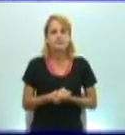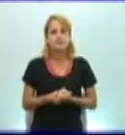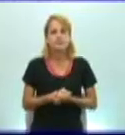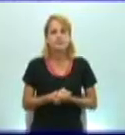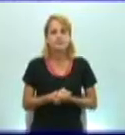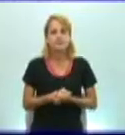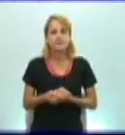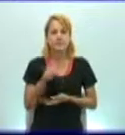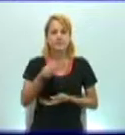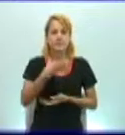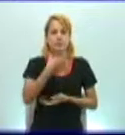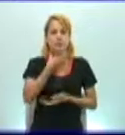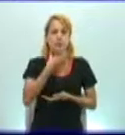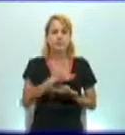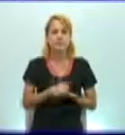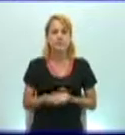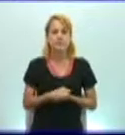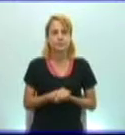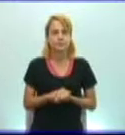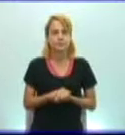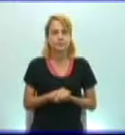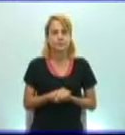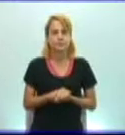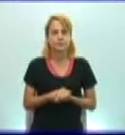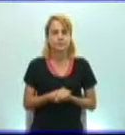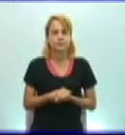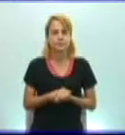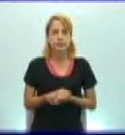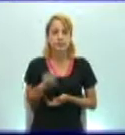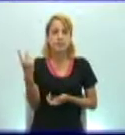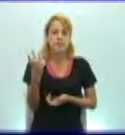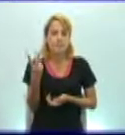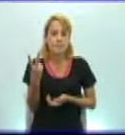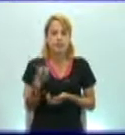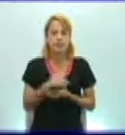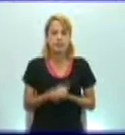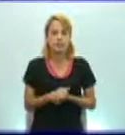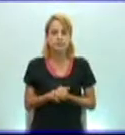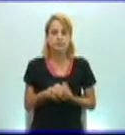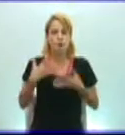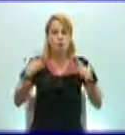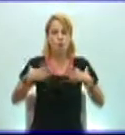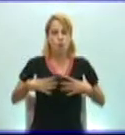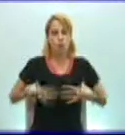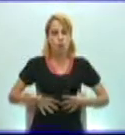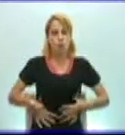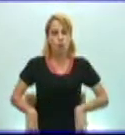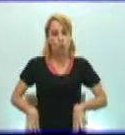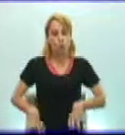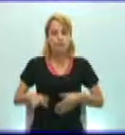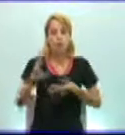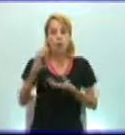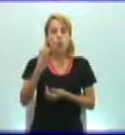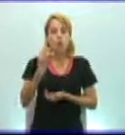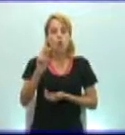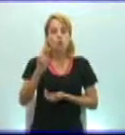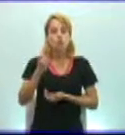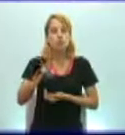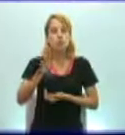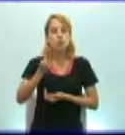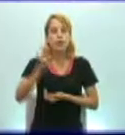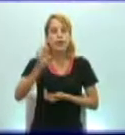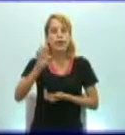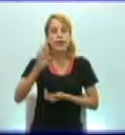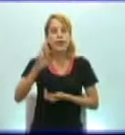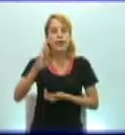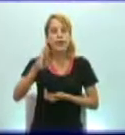es el cuello. Luego tenemos el cuerpo. El cuerpo, ahorita lo voy a señalar